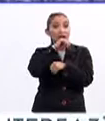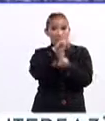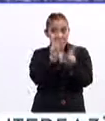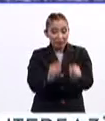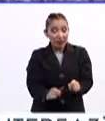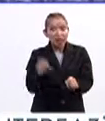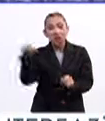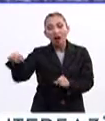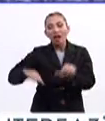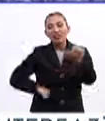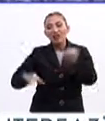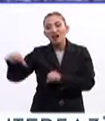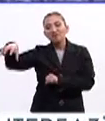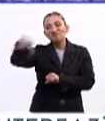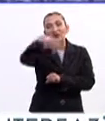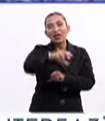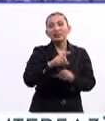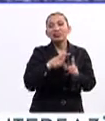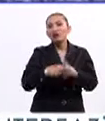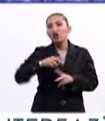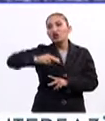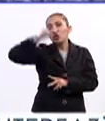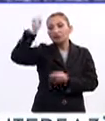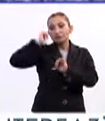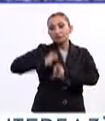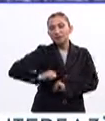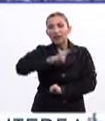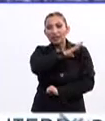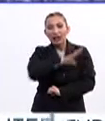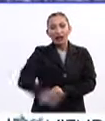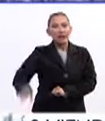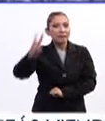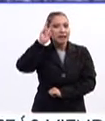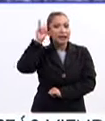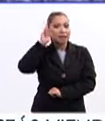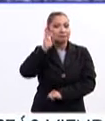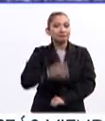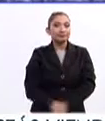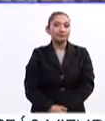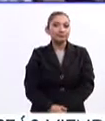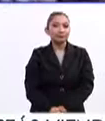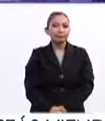pacificado por las acciones de la División del Norte dirigidas por el general Francisco Villa.